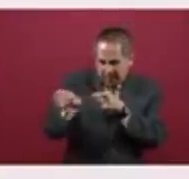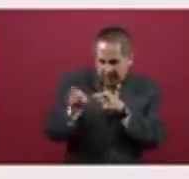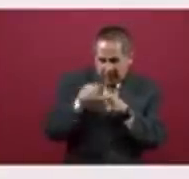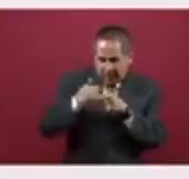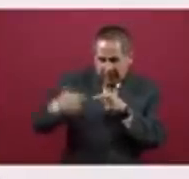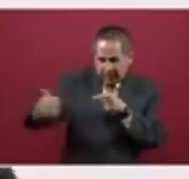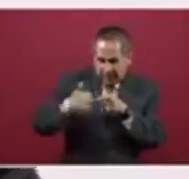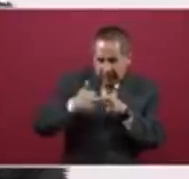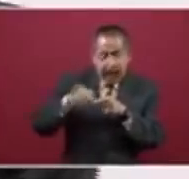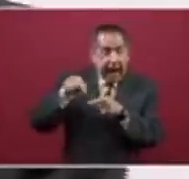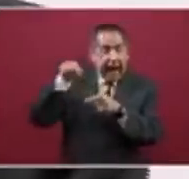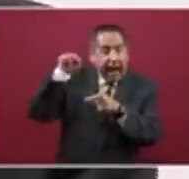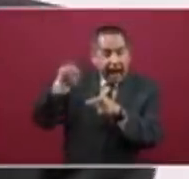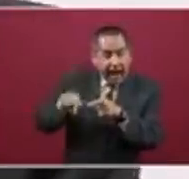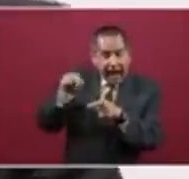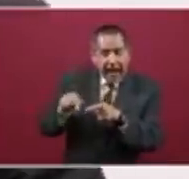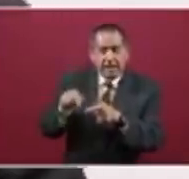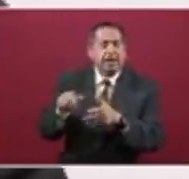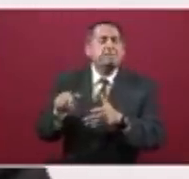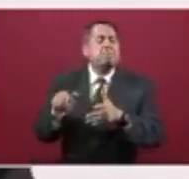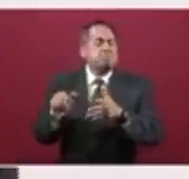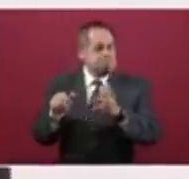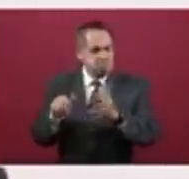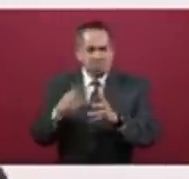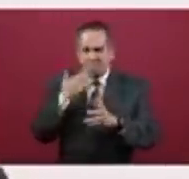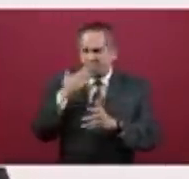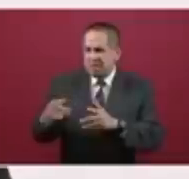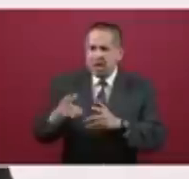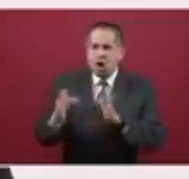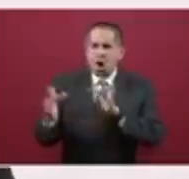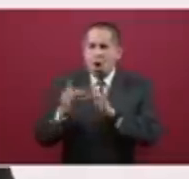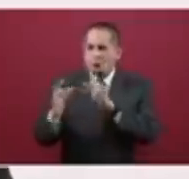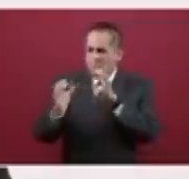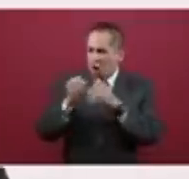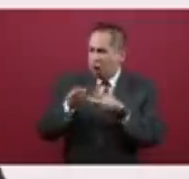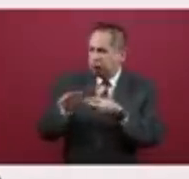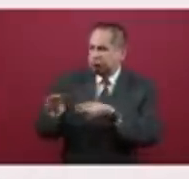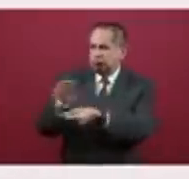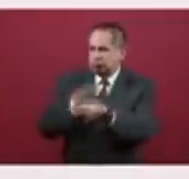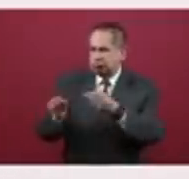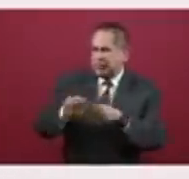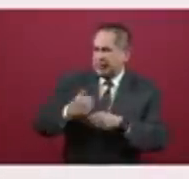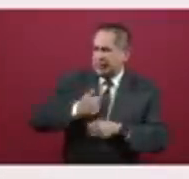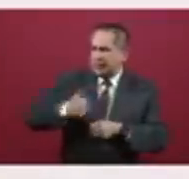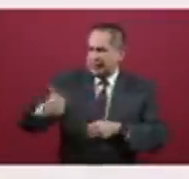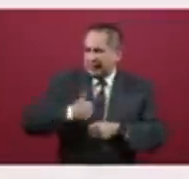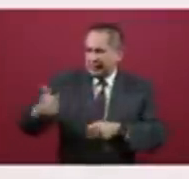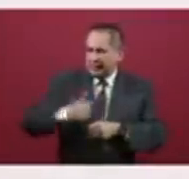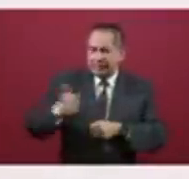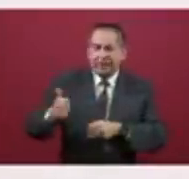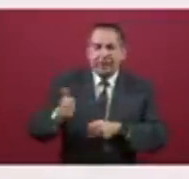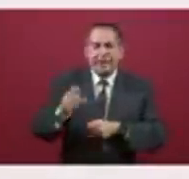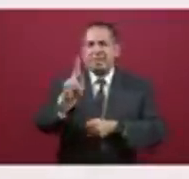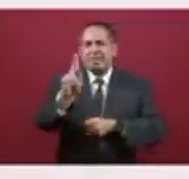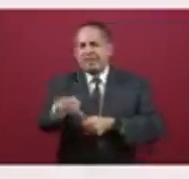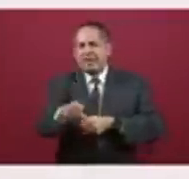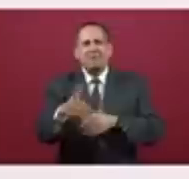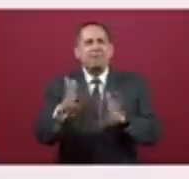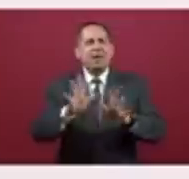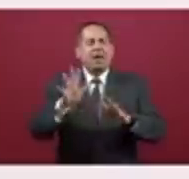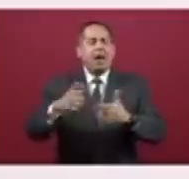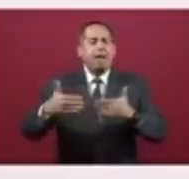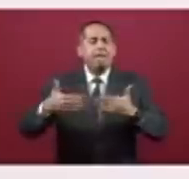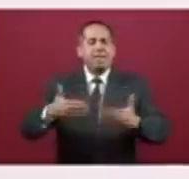sera una vía de comunicación parecida al canal de panamá